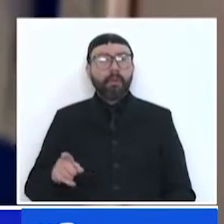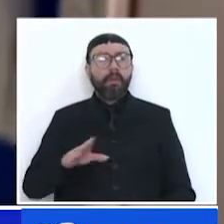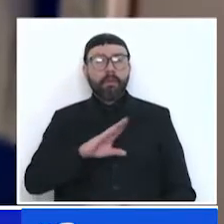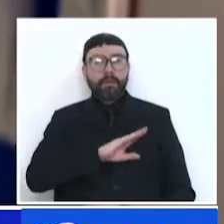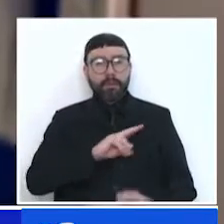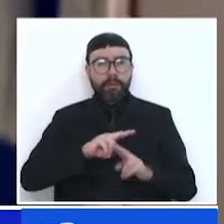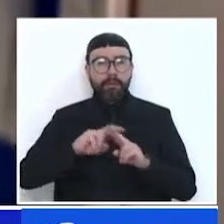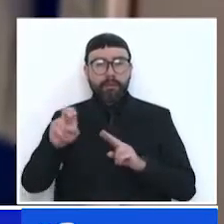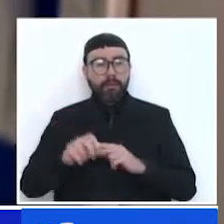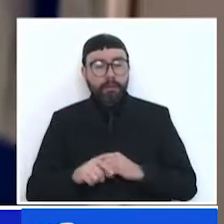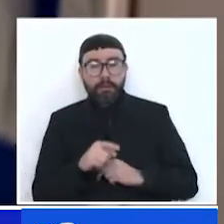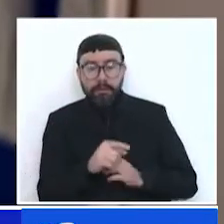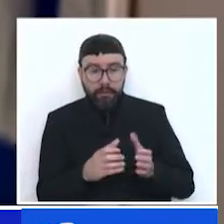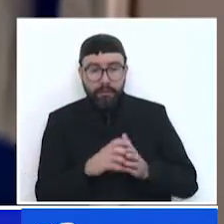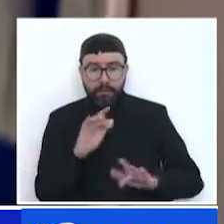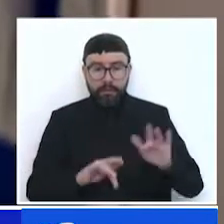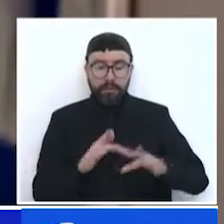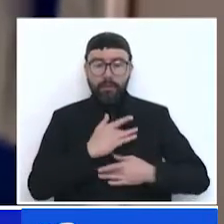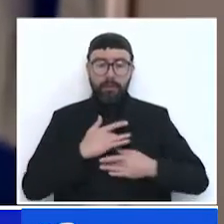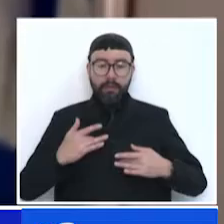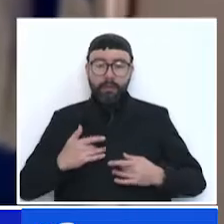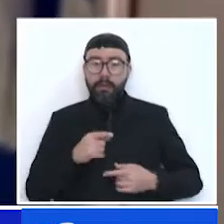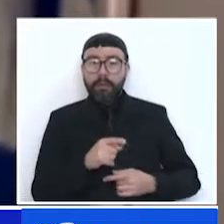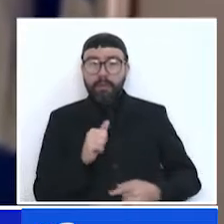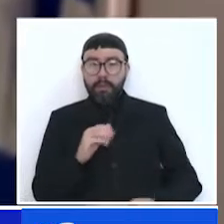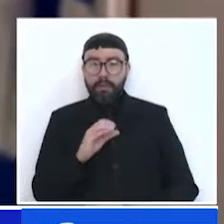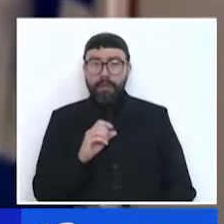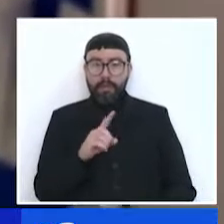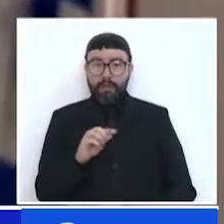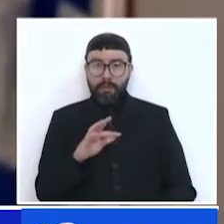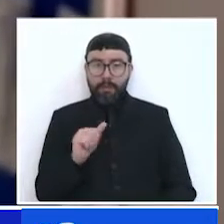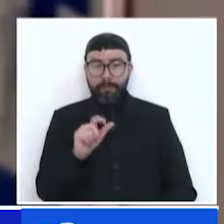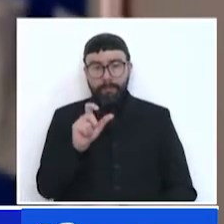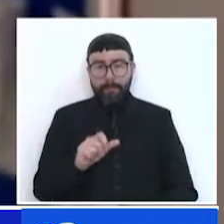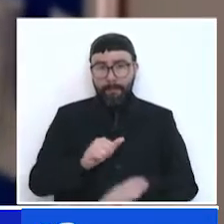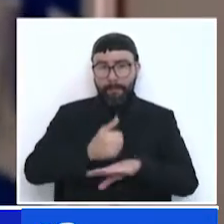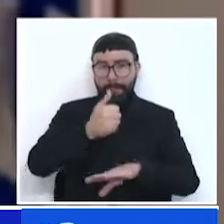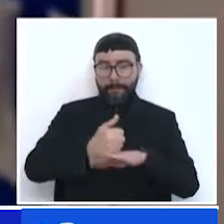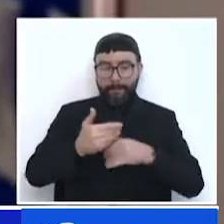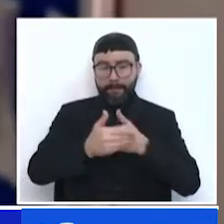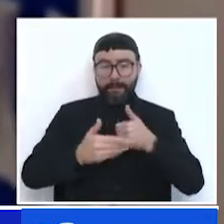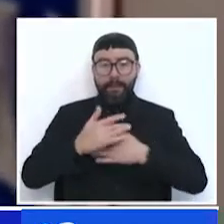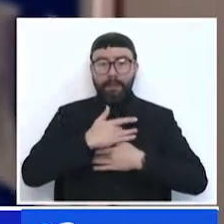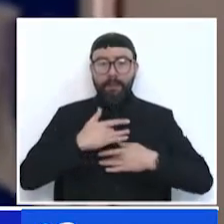el Secretario de Salud, doctor Luis Imaco Andrés Acosta, con el Director Territorial de Salud, doctor